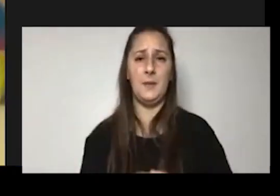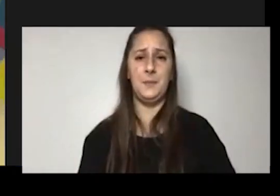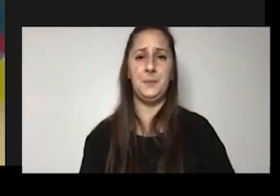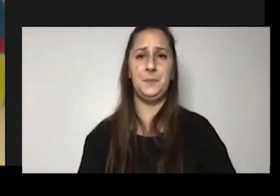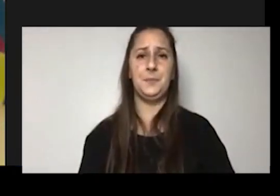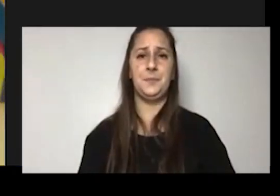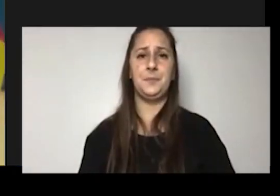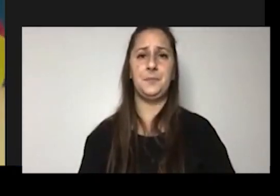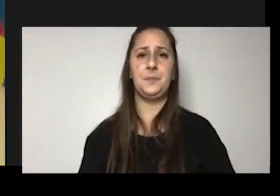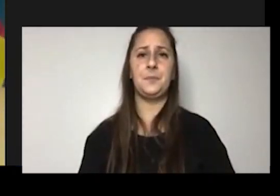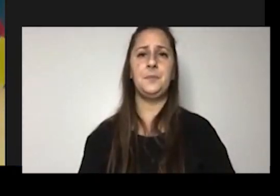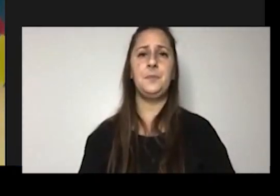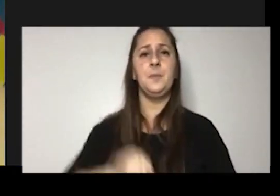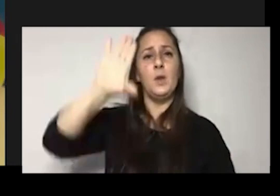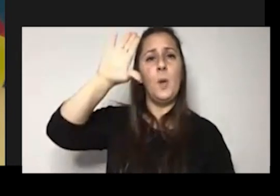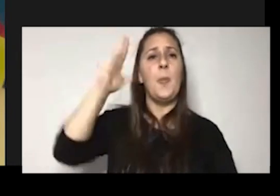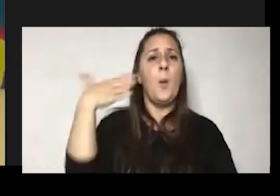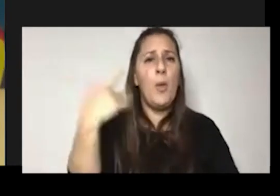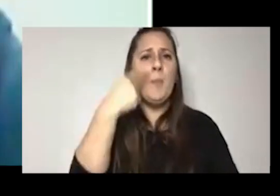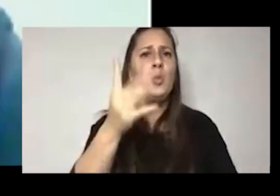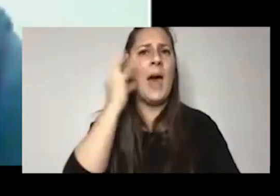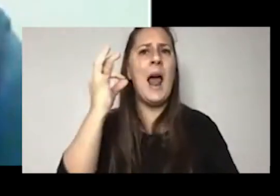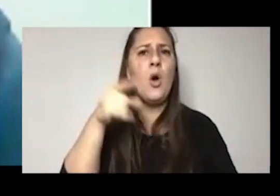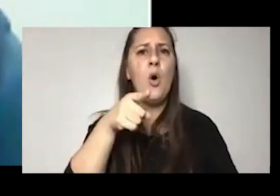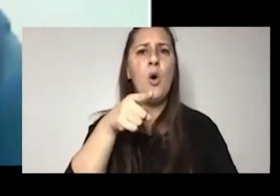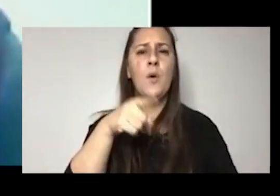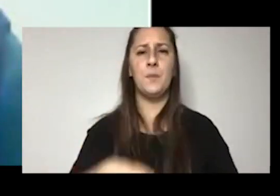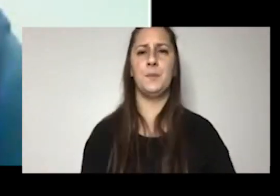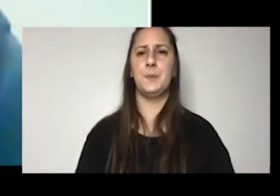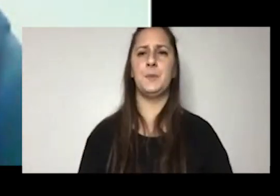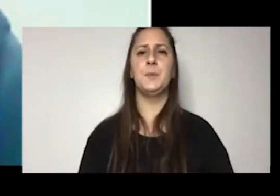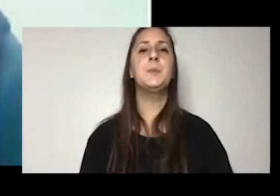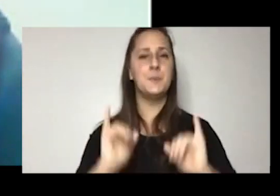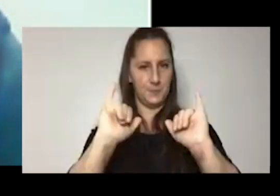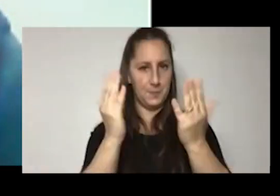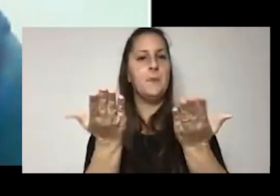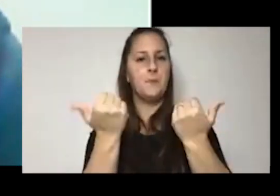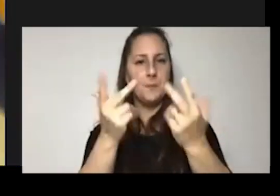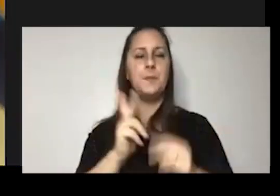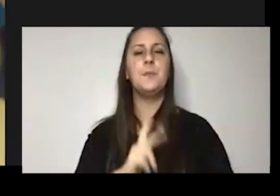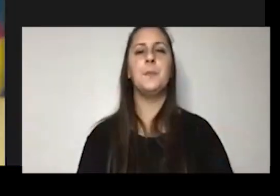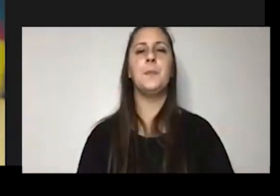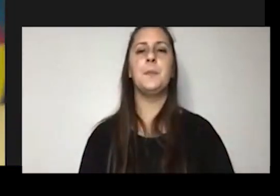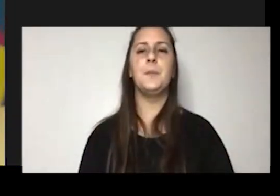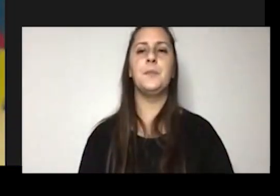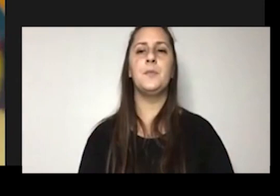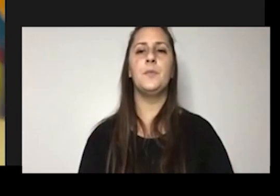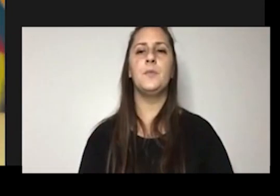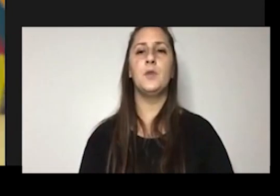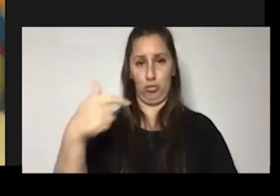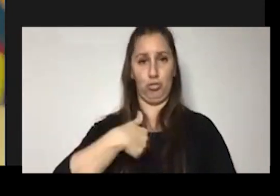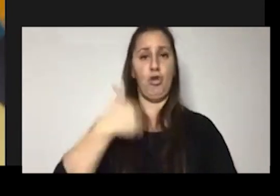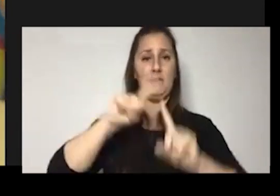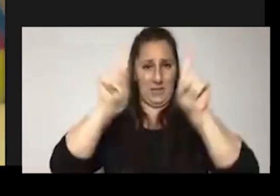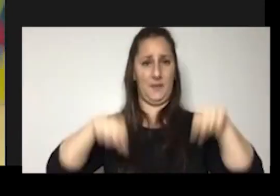¿Puedo preguntar algo? Sí. Gracias. Te digo, yo ya tengo el certificado de